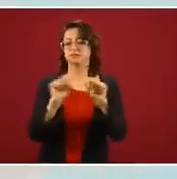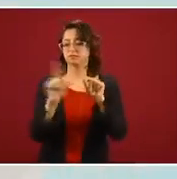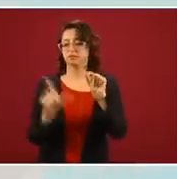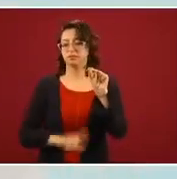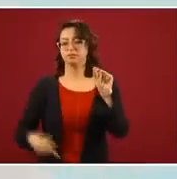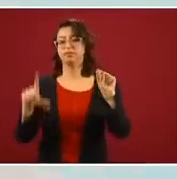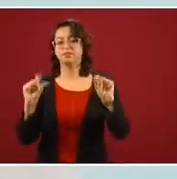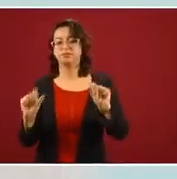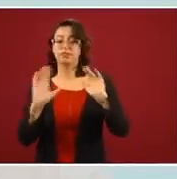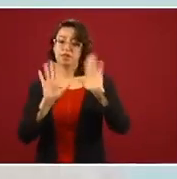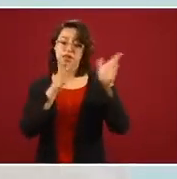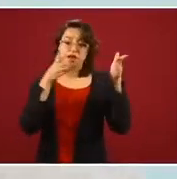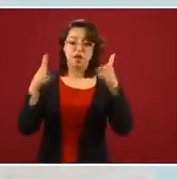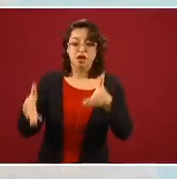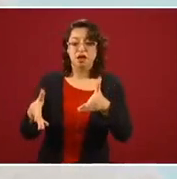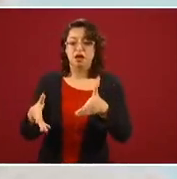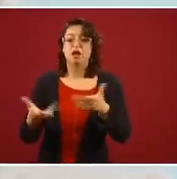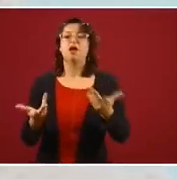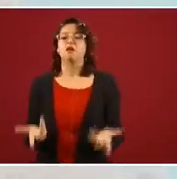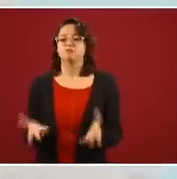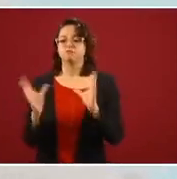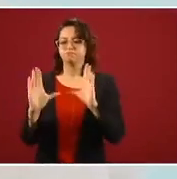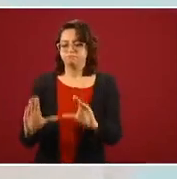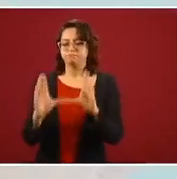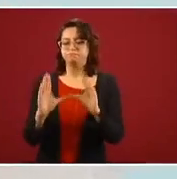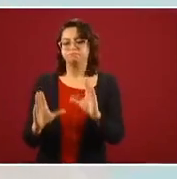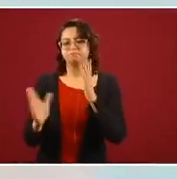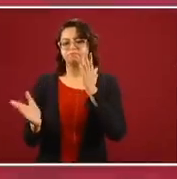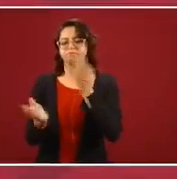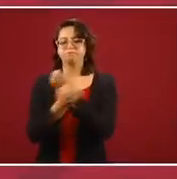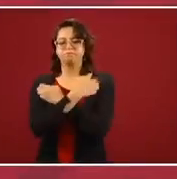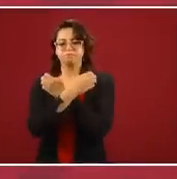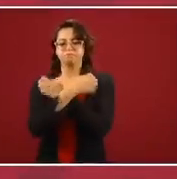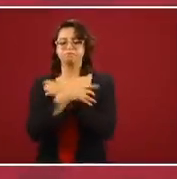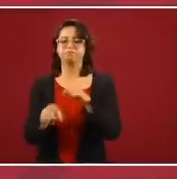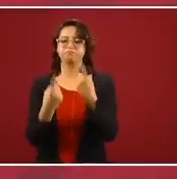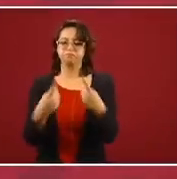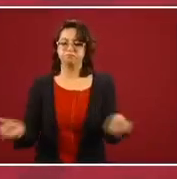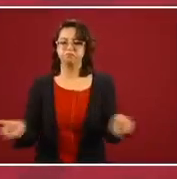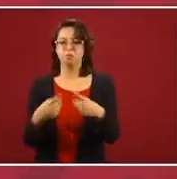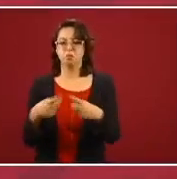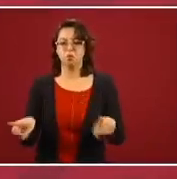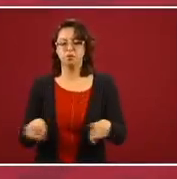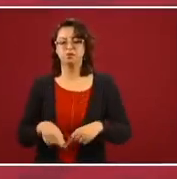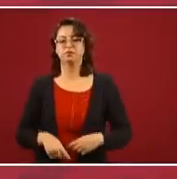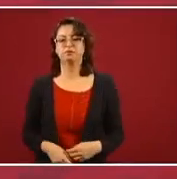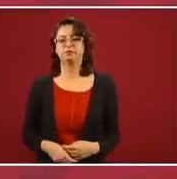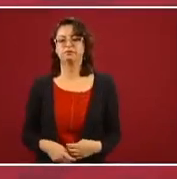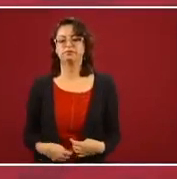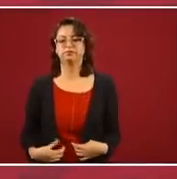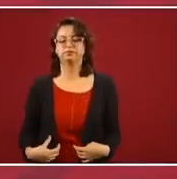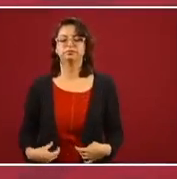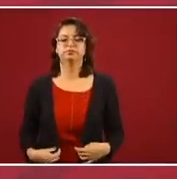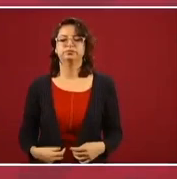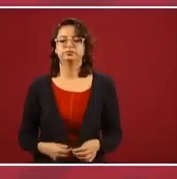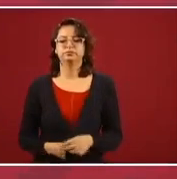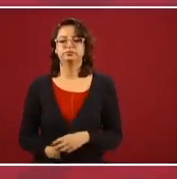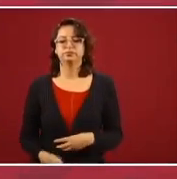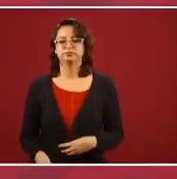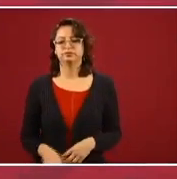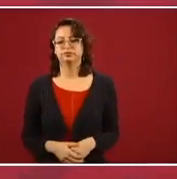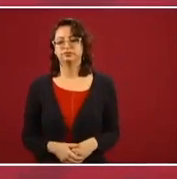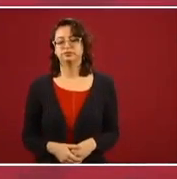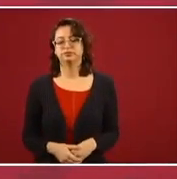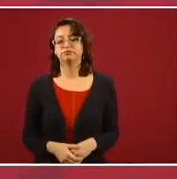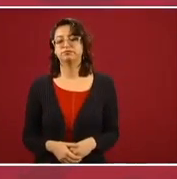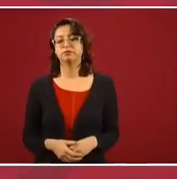en lo que concierne a la formación y a la educación musical. Hoy, a raíz de la visita